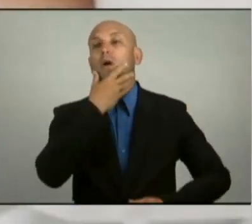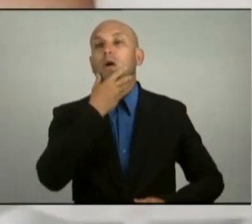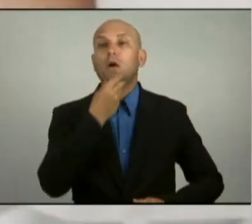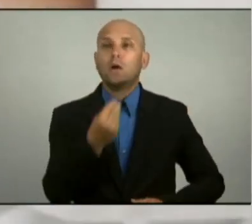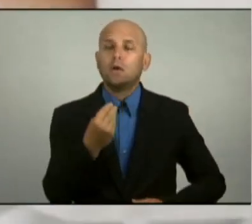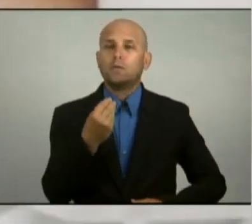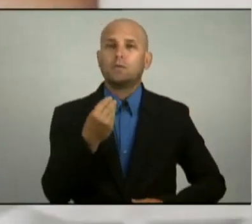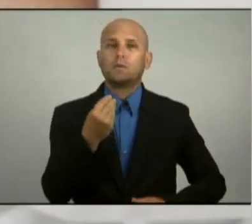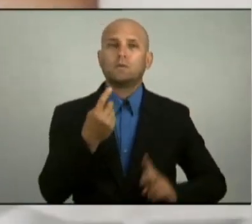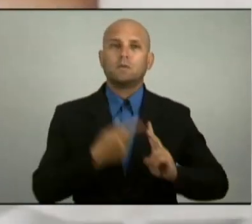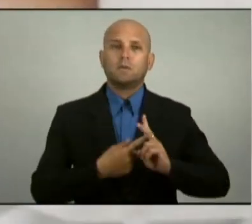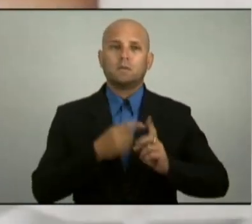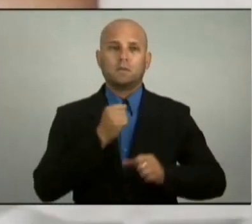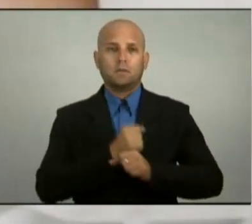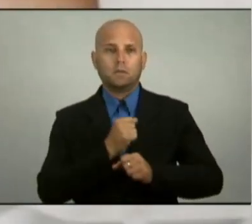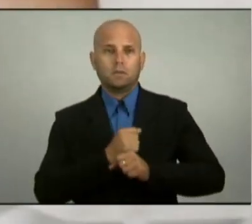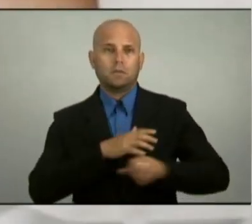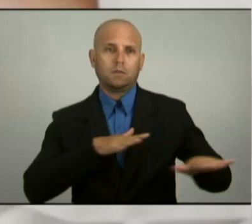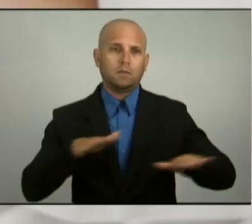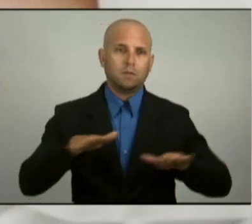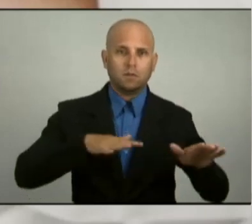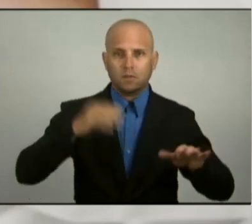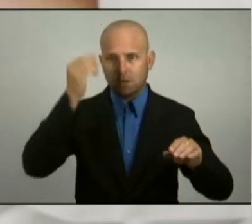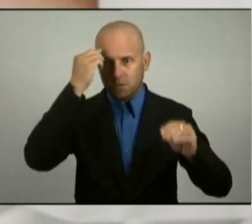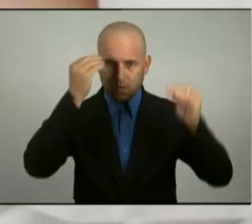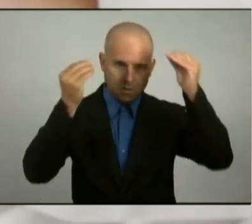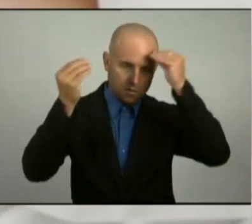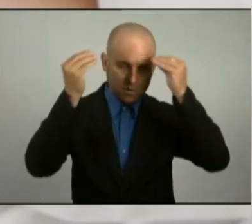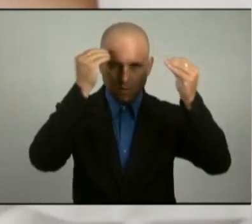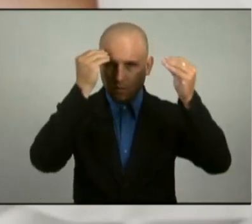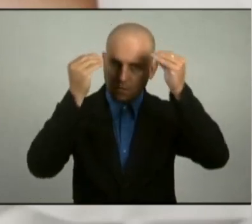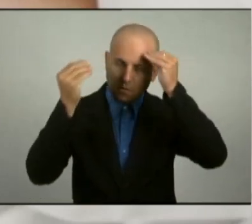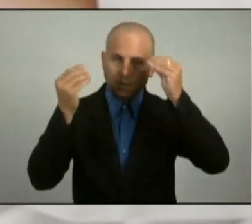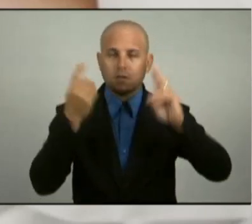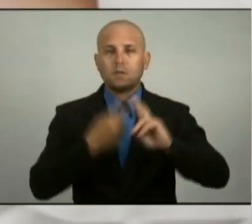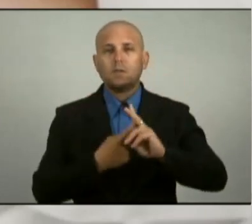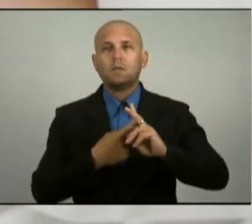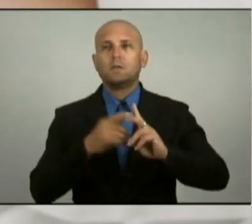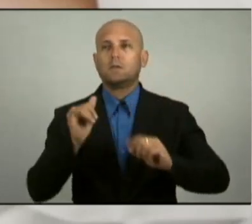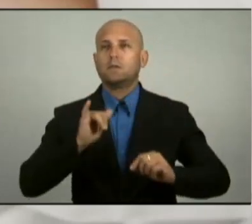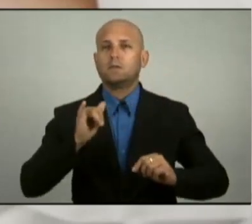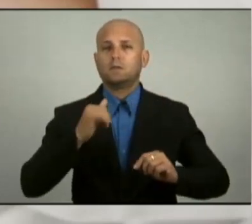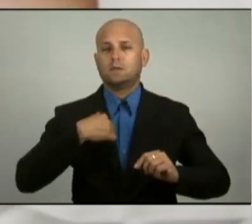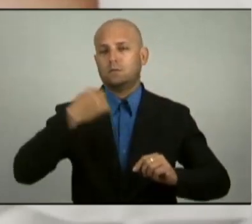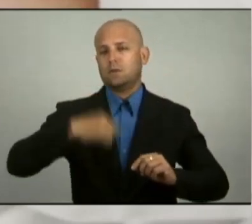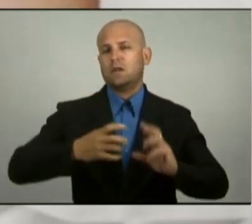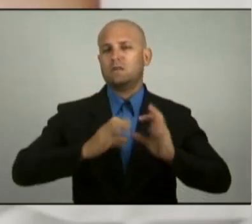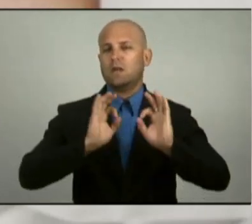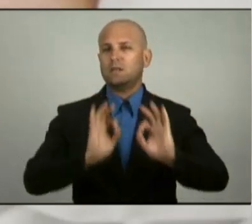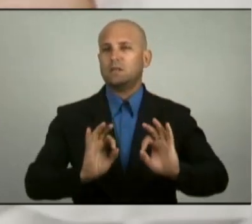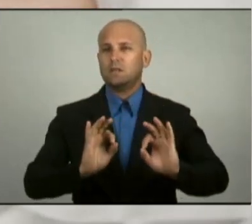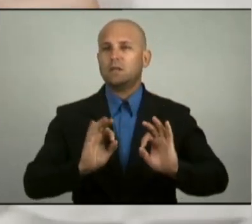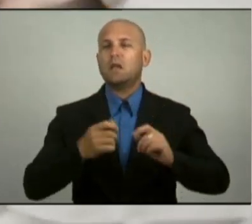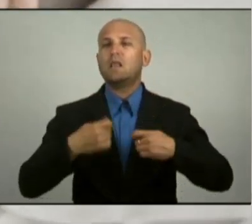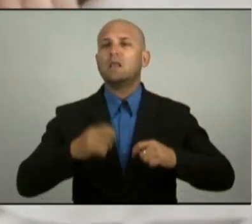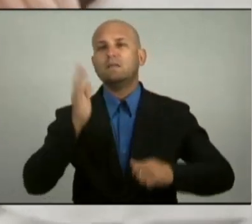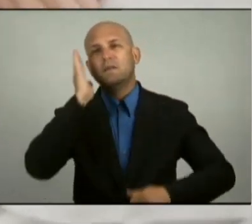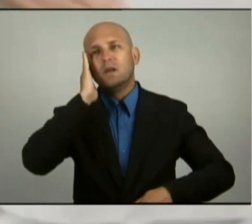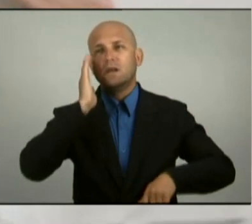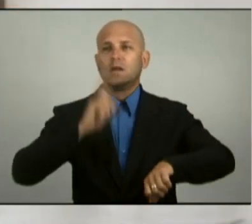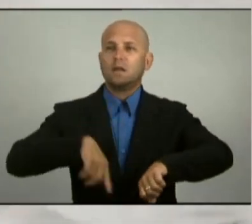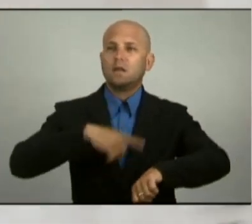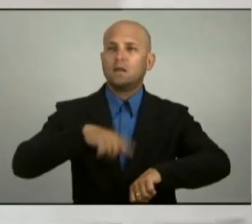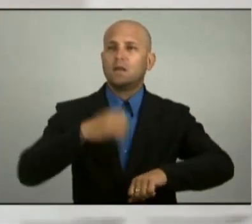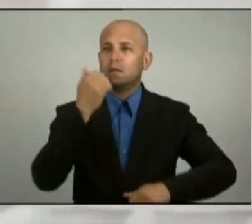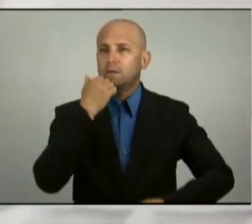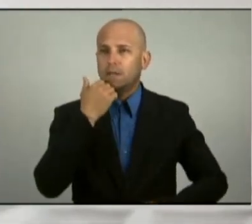aquellas que realizan esfuerzos físicos o psíquicos intensos así como determinadas características personales suelen necesitar dormir más